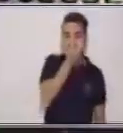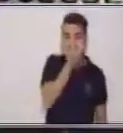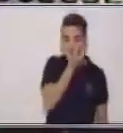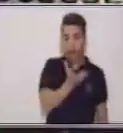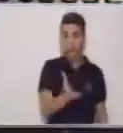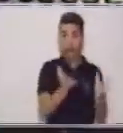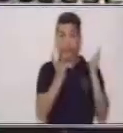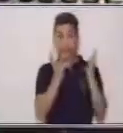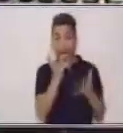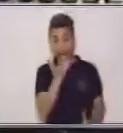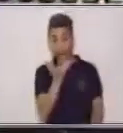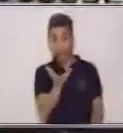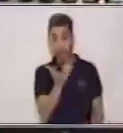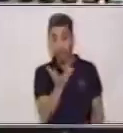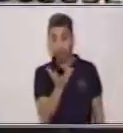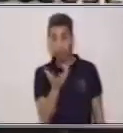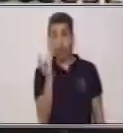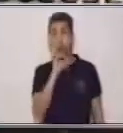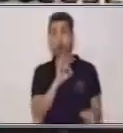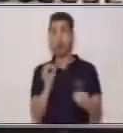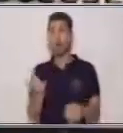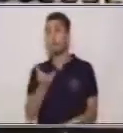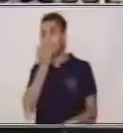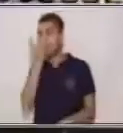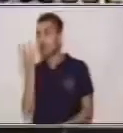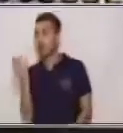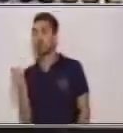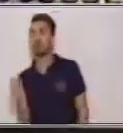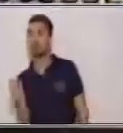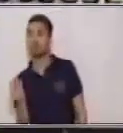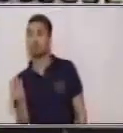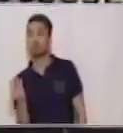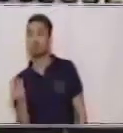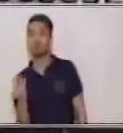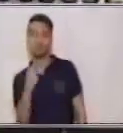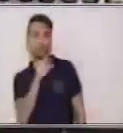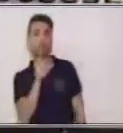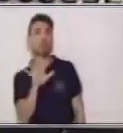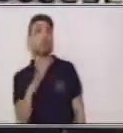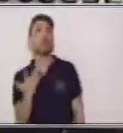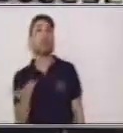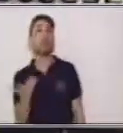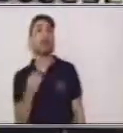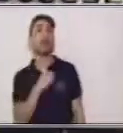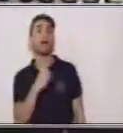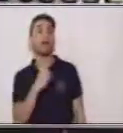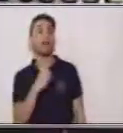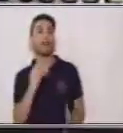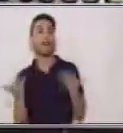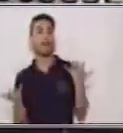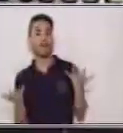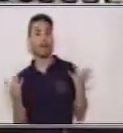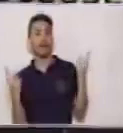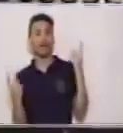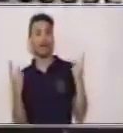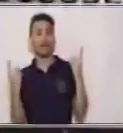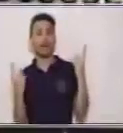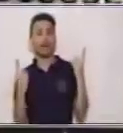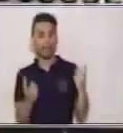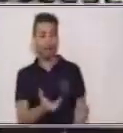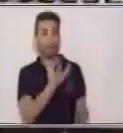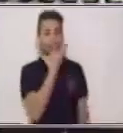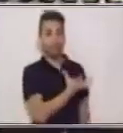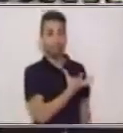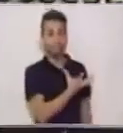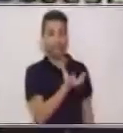grande a que te den la mitad de una manzana pequeña. ¿Cuál preferirías tú? Muy bien, yo sé que preferirías la grande